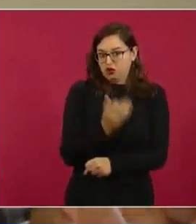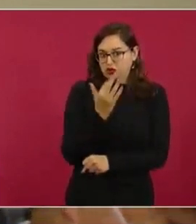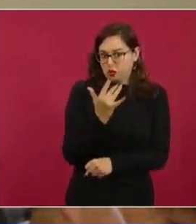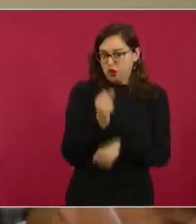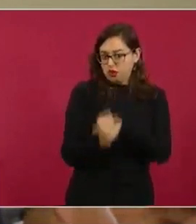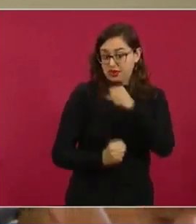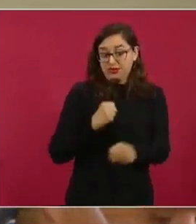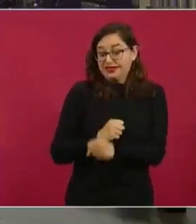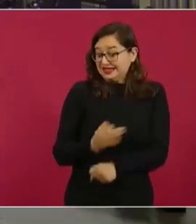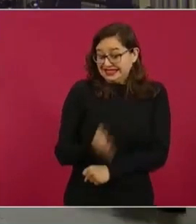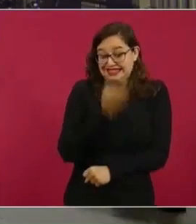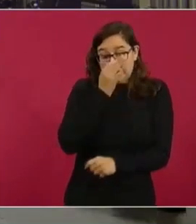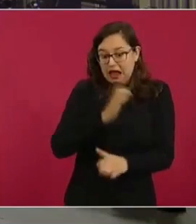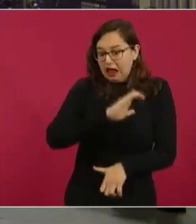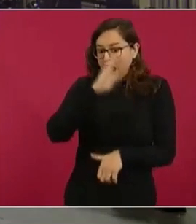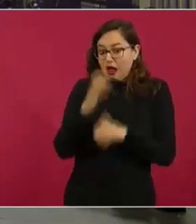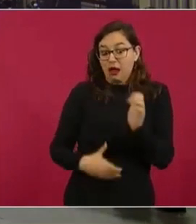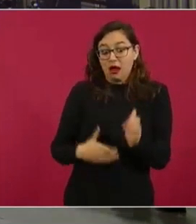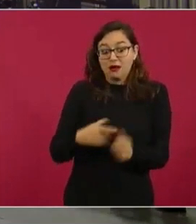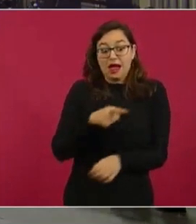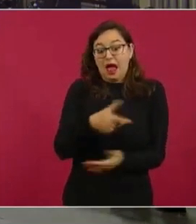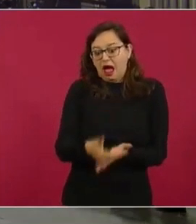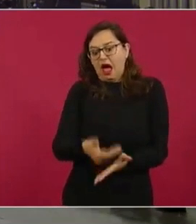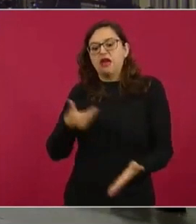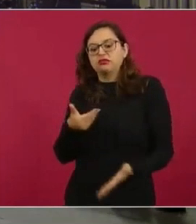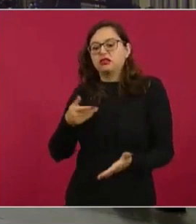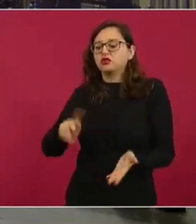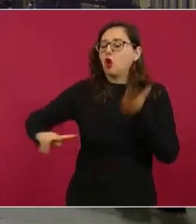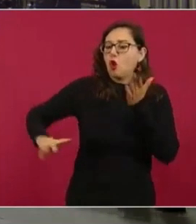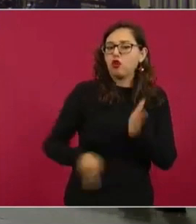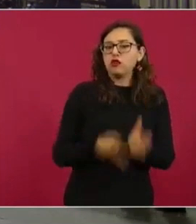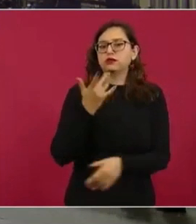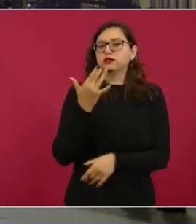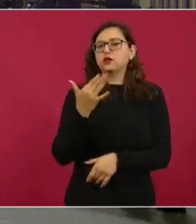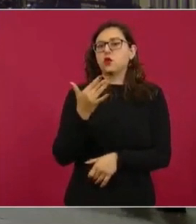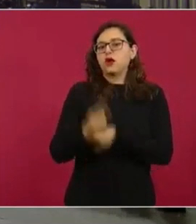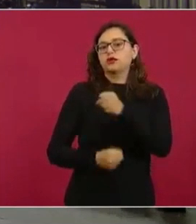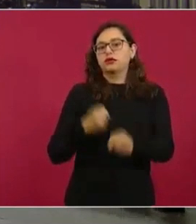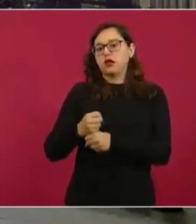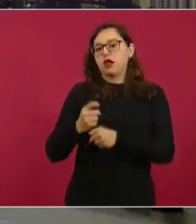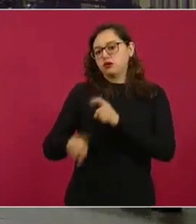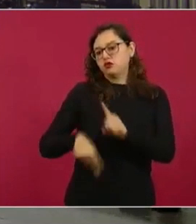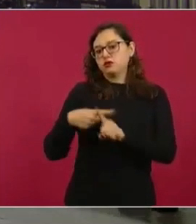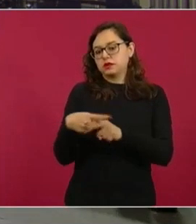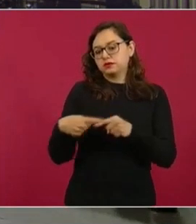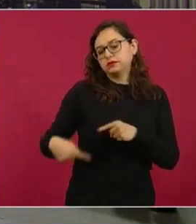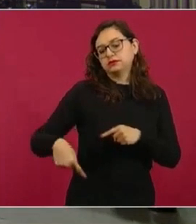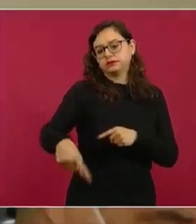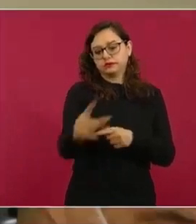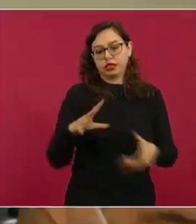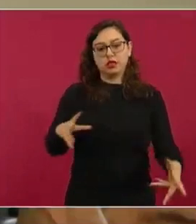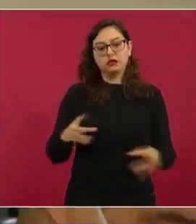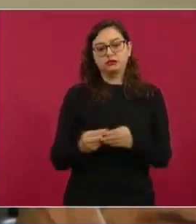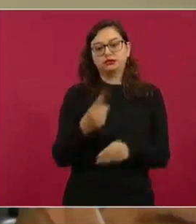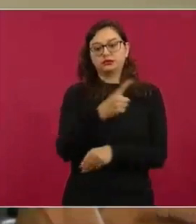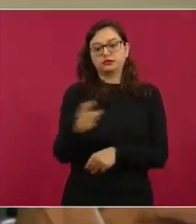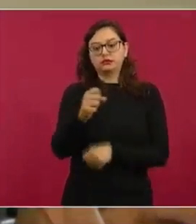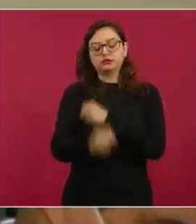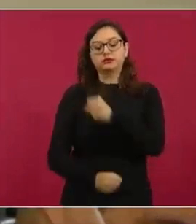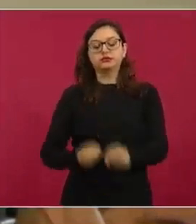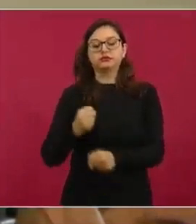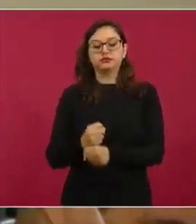fiscales a estos sindicatos, secuestraron a los líderes e integrantes de las mesas directivas. Fernando